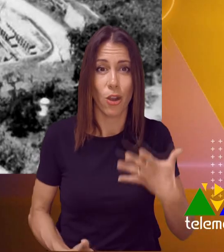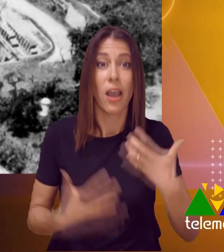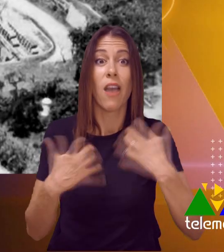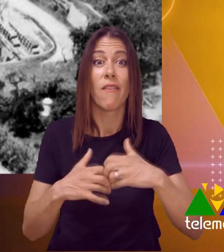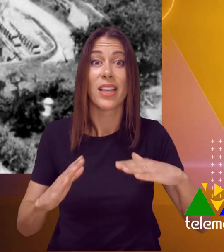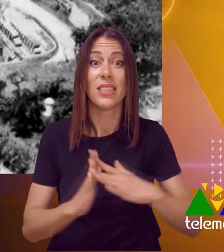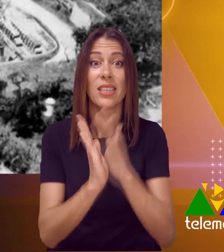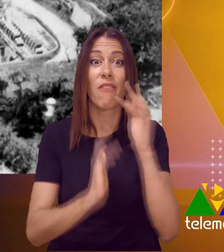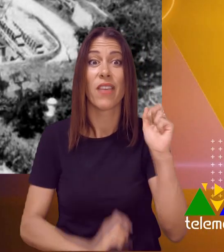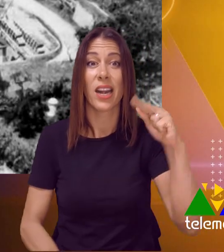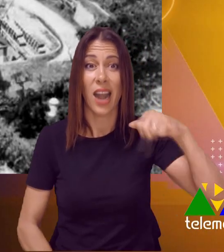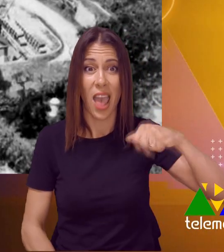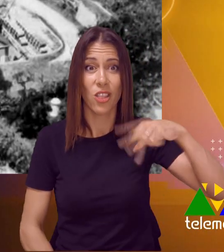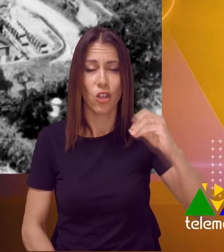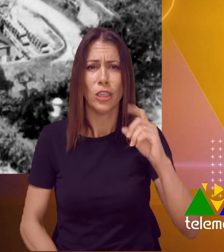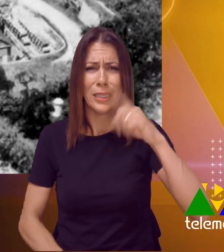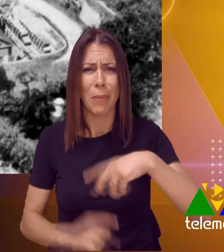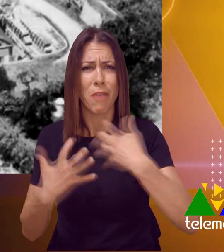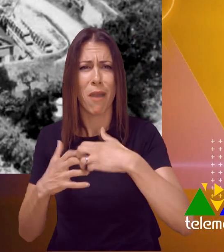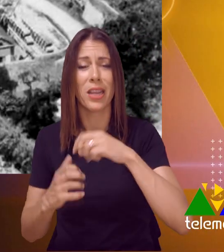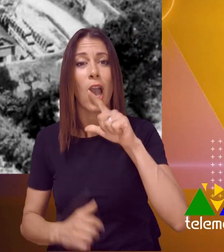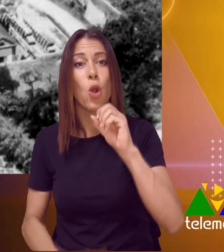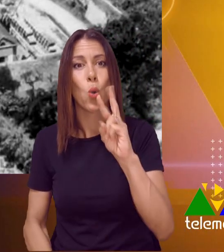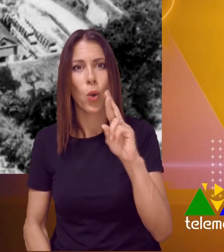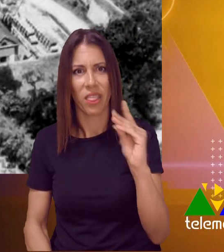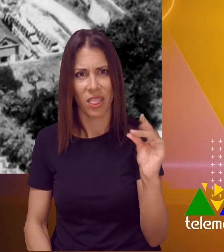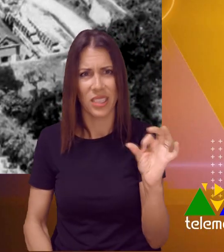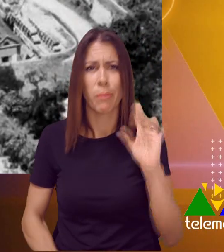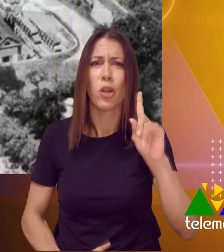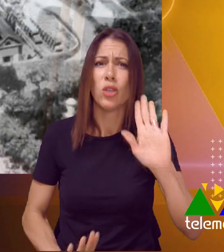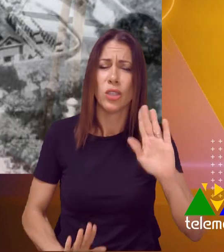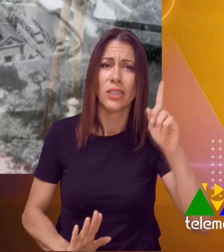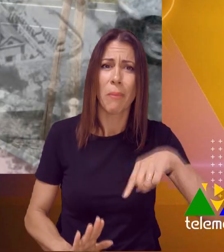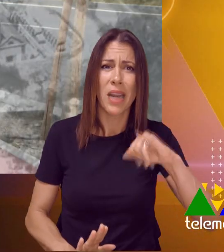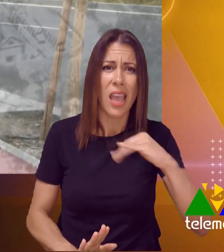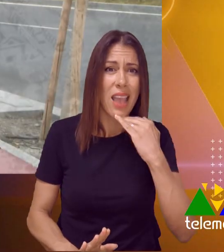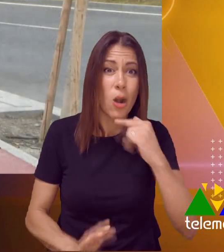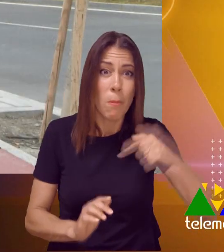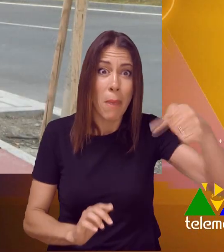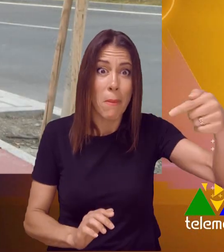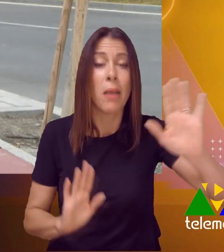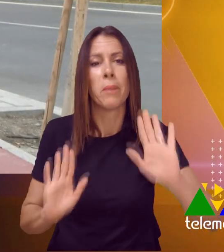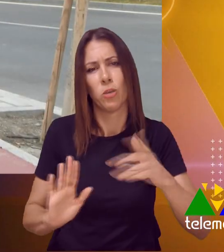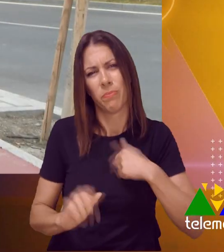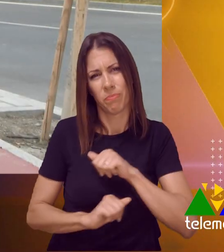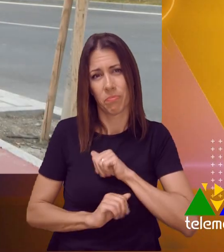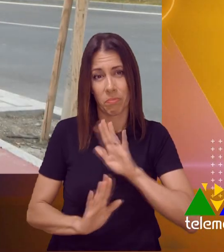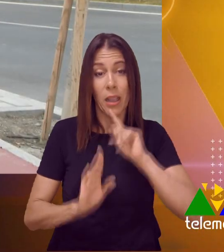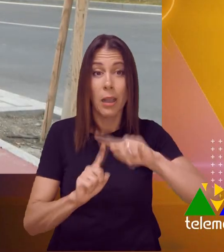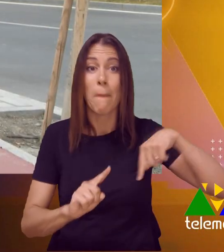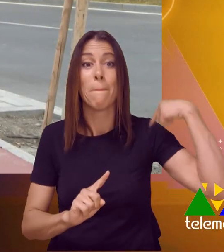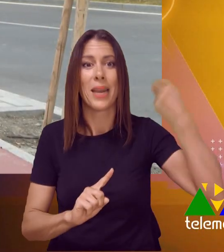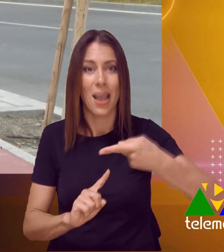San Fernando, la fábrica de Lourdes, que también la hemos mencionado, pero es que todavía queda alguna cosita más hacia allá, así que si les parece lo dejamos para el próximo